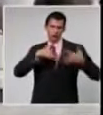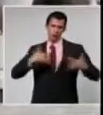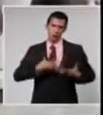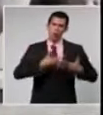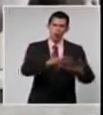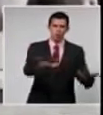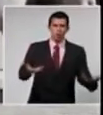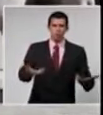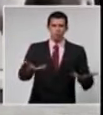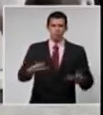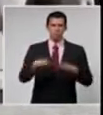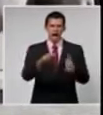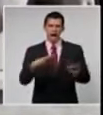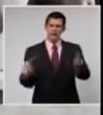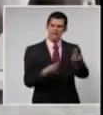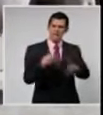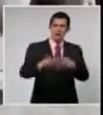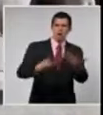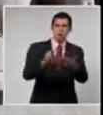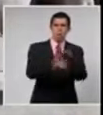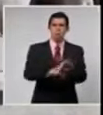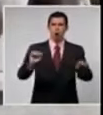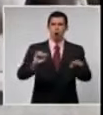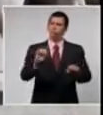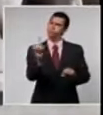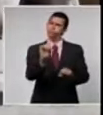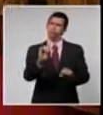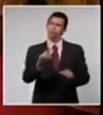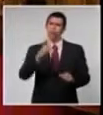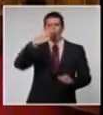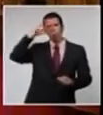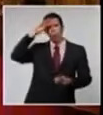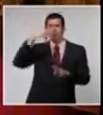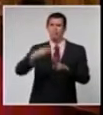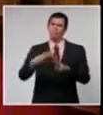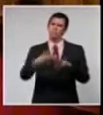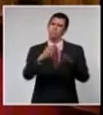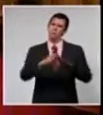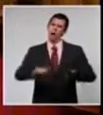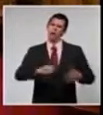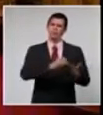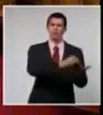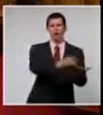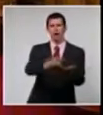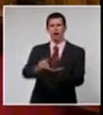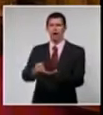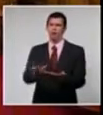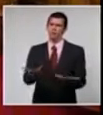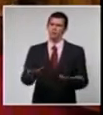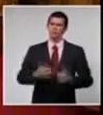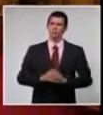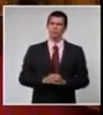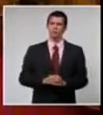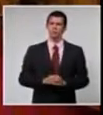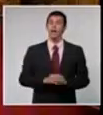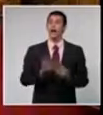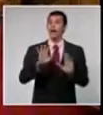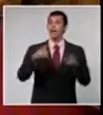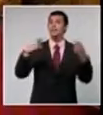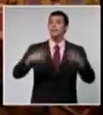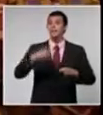de cada fuerza política en el Parlamento noruego decidirá a puertas cerradas entre el 1 de febrero y